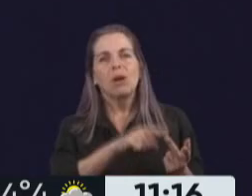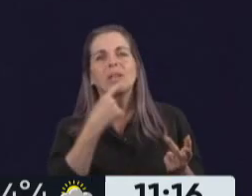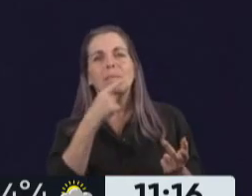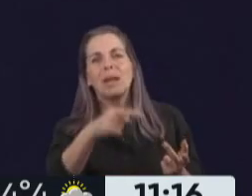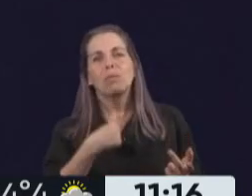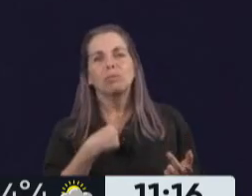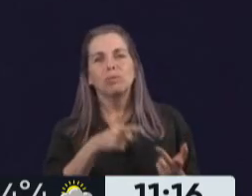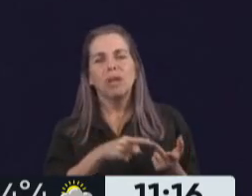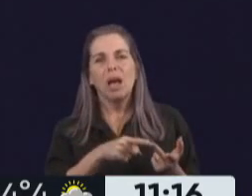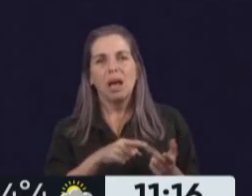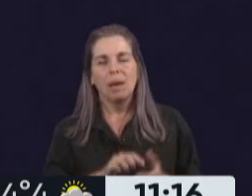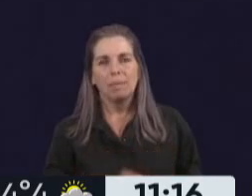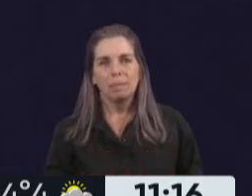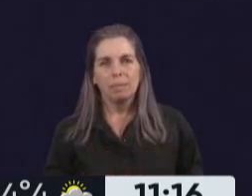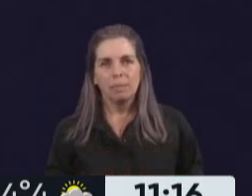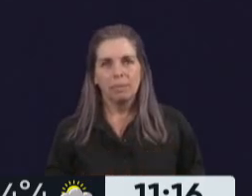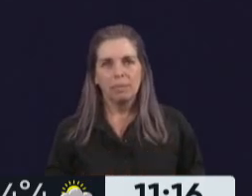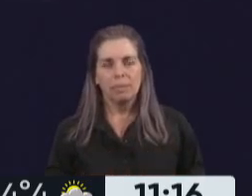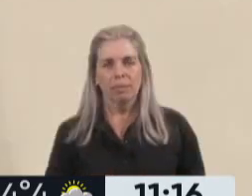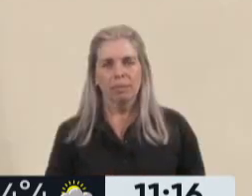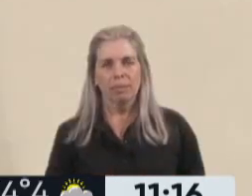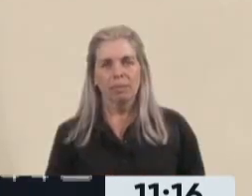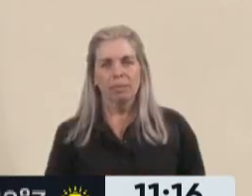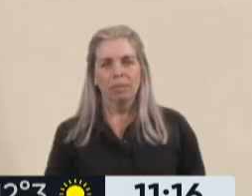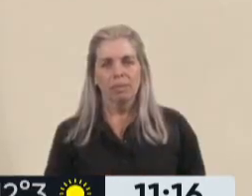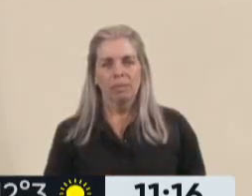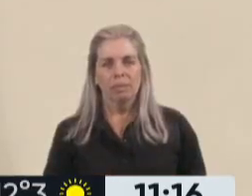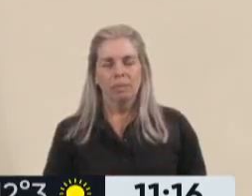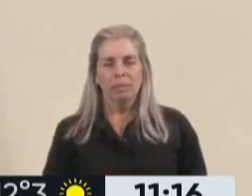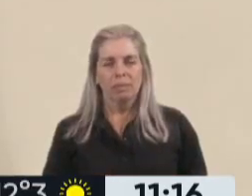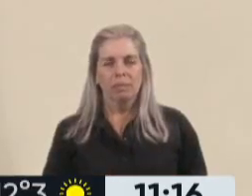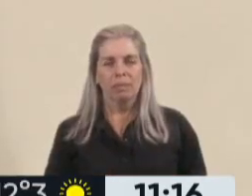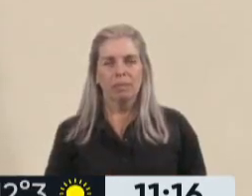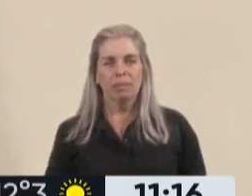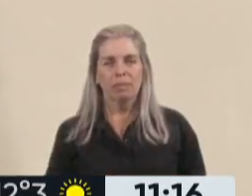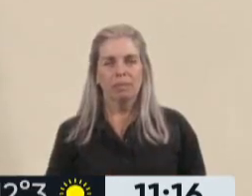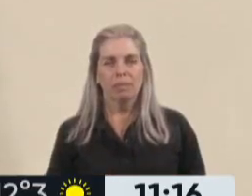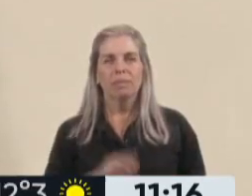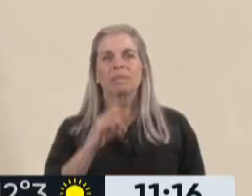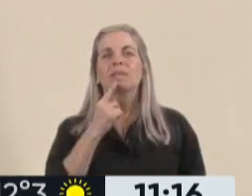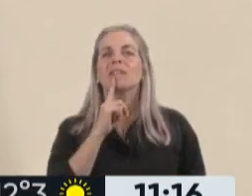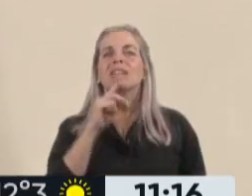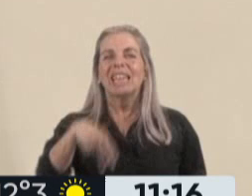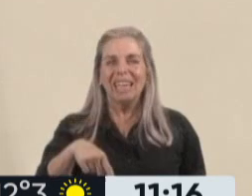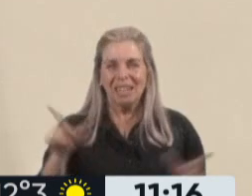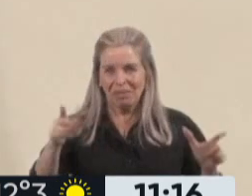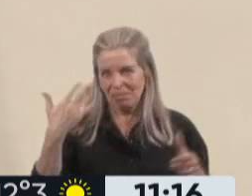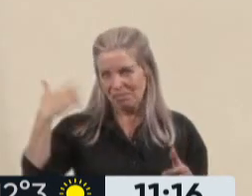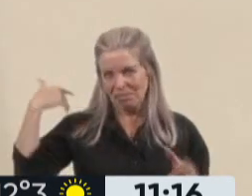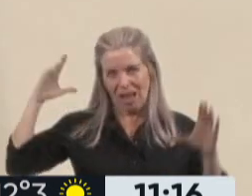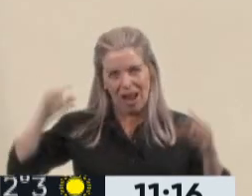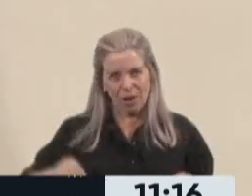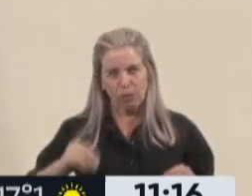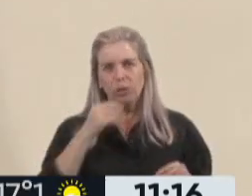medio. Voy por la del medio, exacto. El medio TN hizo una publicación anoche, ahora ya está en